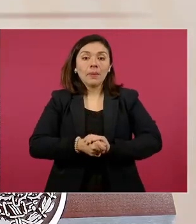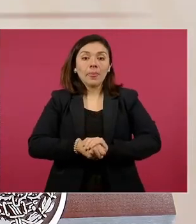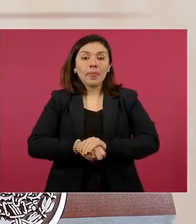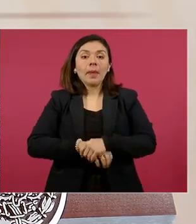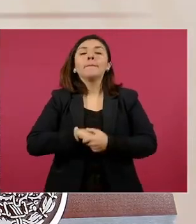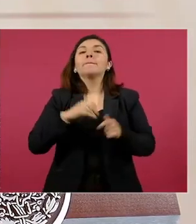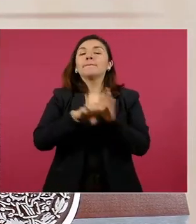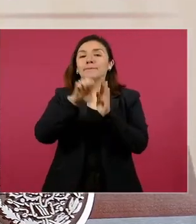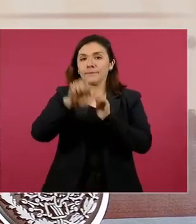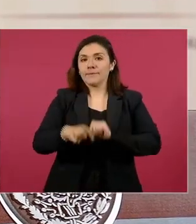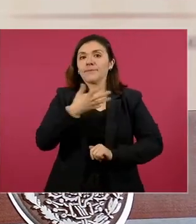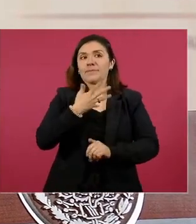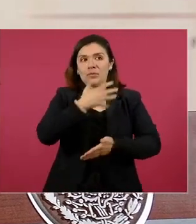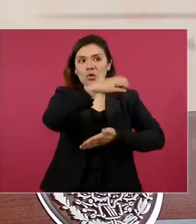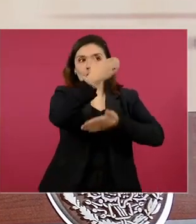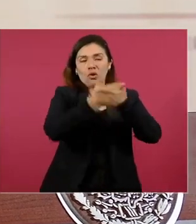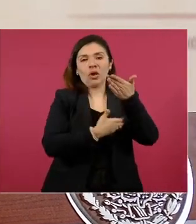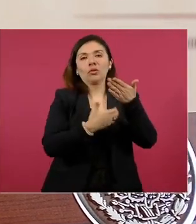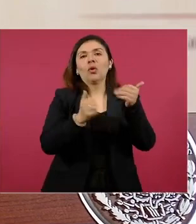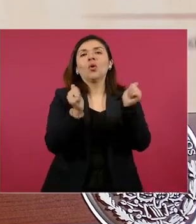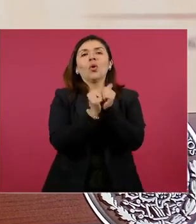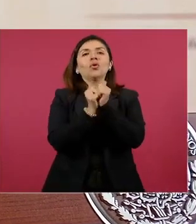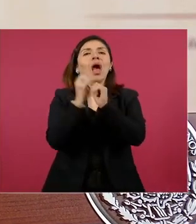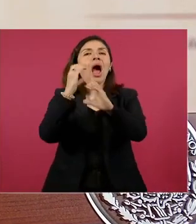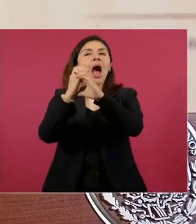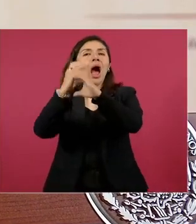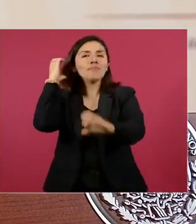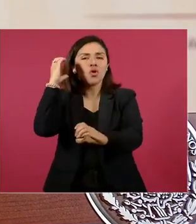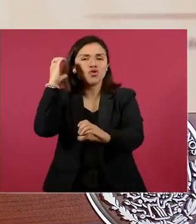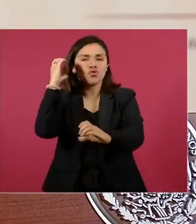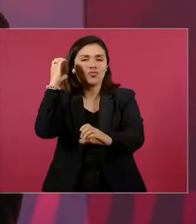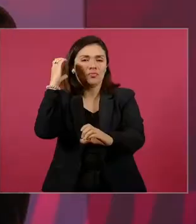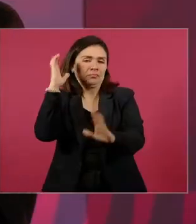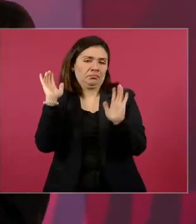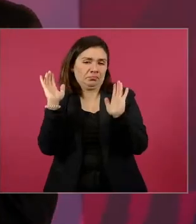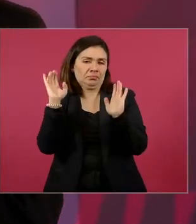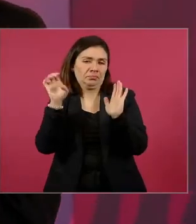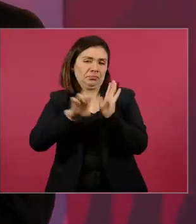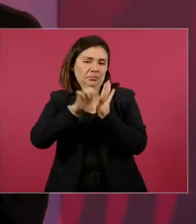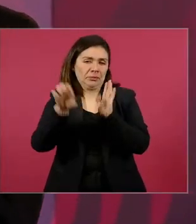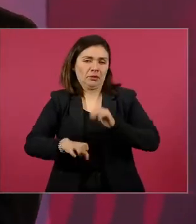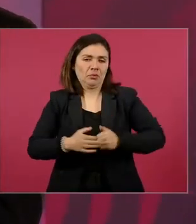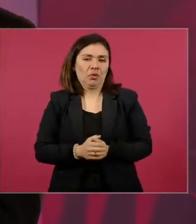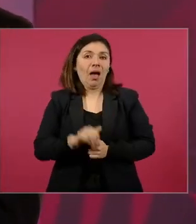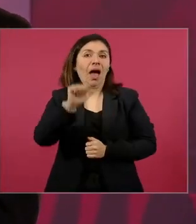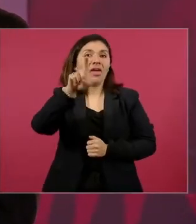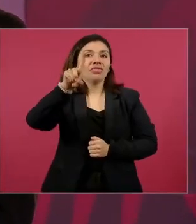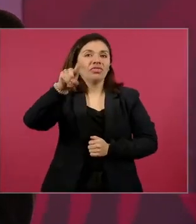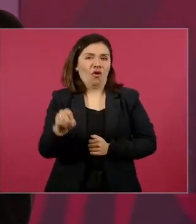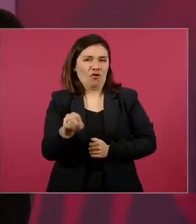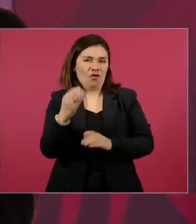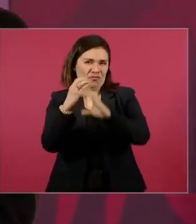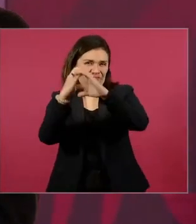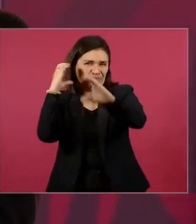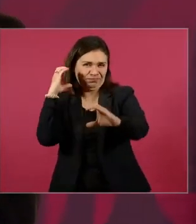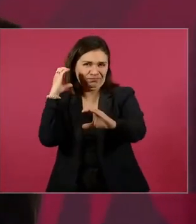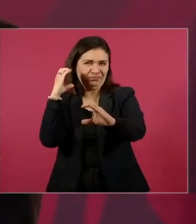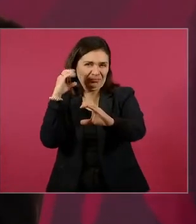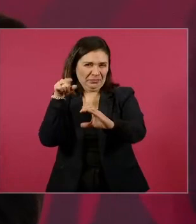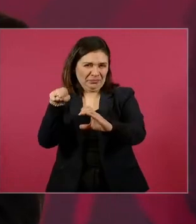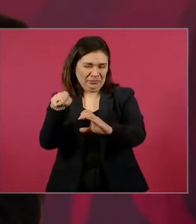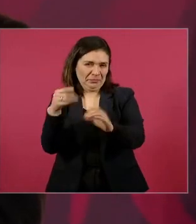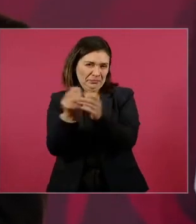por ejemplo, hay contratos con los camiones, con el ADO, que es una muy buena línea de